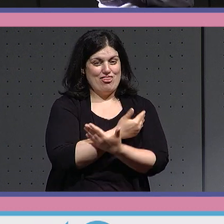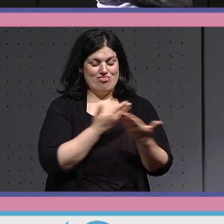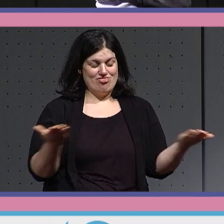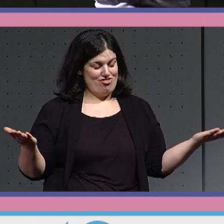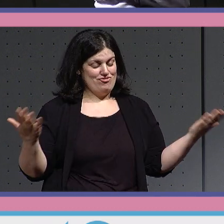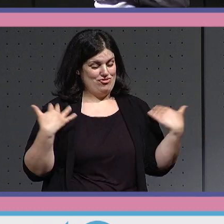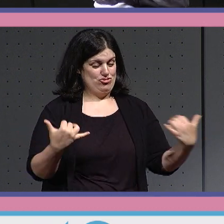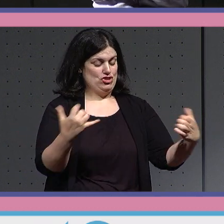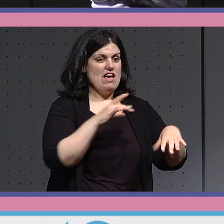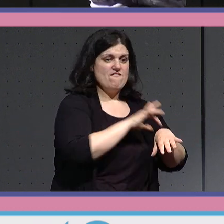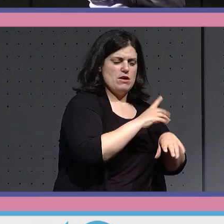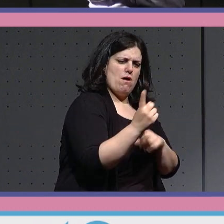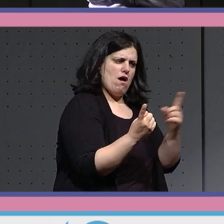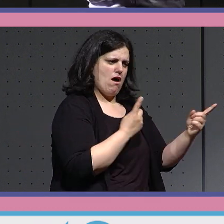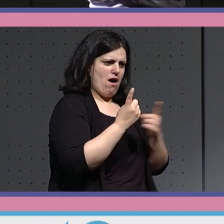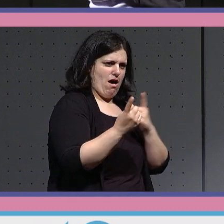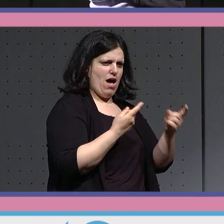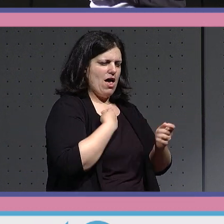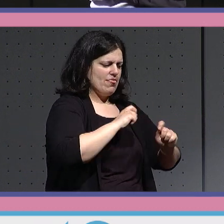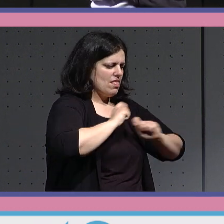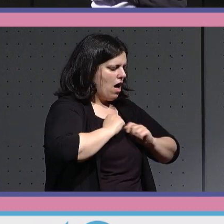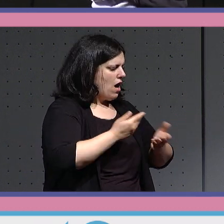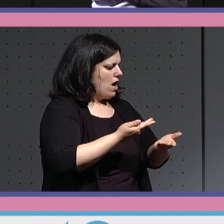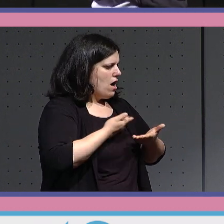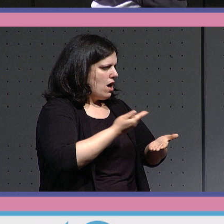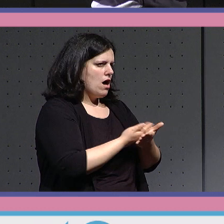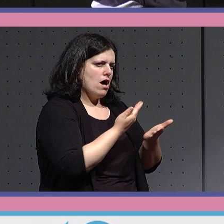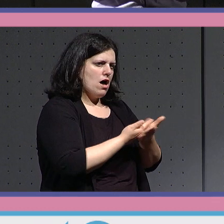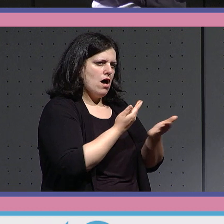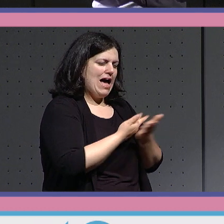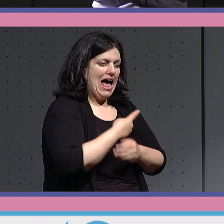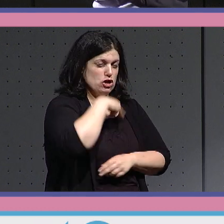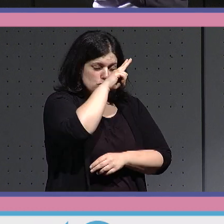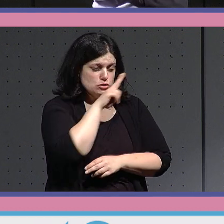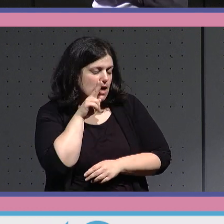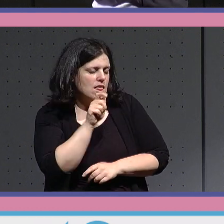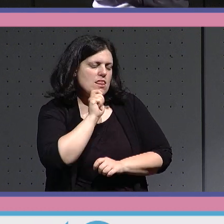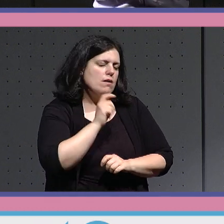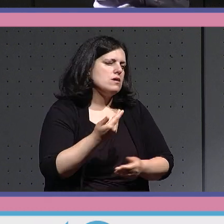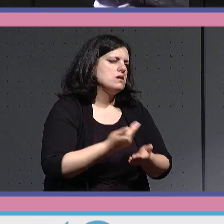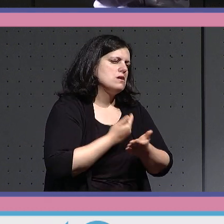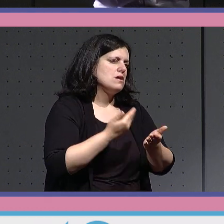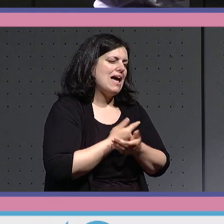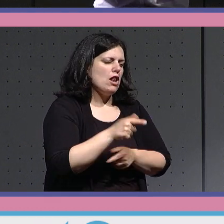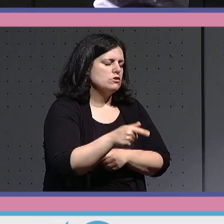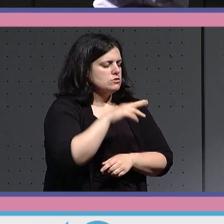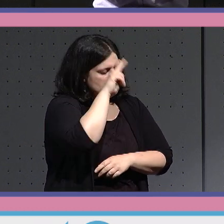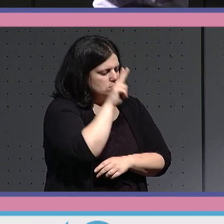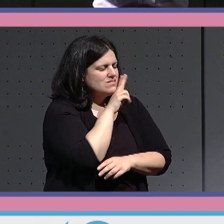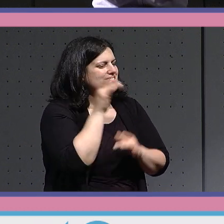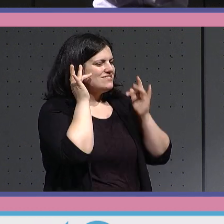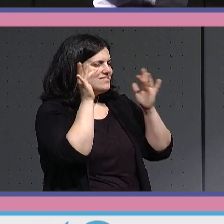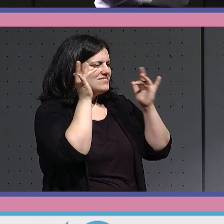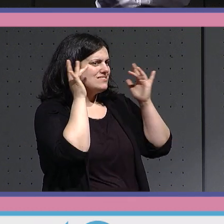todos, a los pacientes la contribución, a los padres porque yo sé que muchas veces a lo mejor creamos faltas expectativas y no todo el mundo se